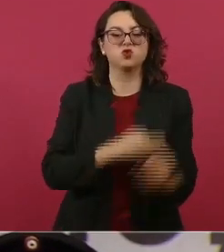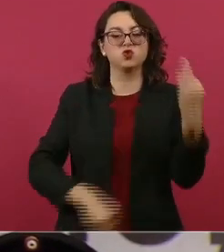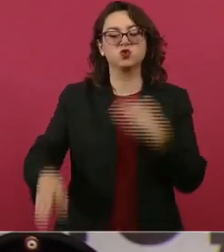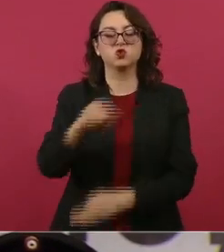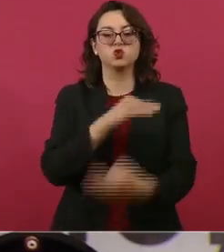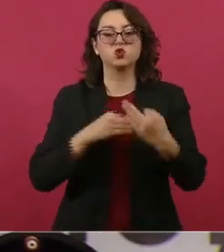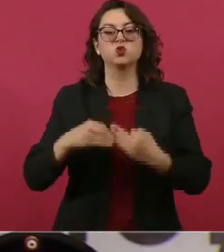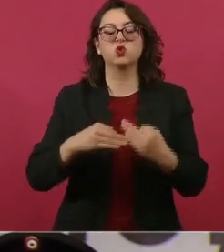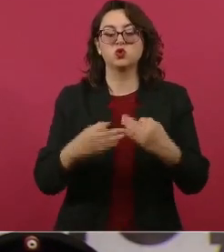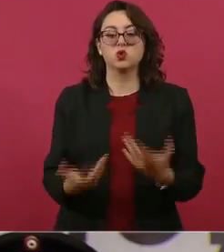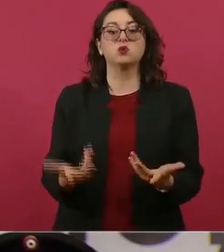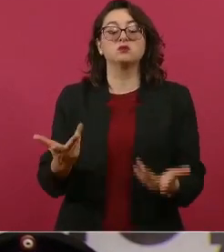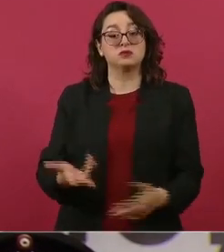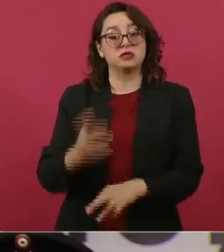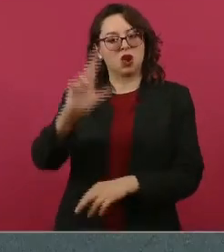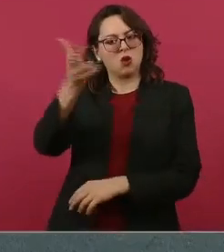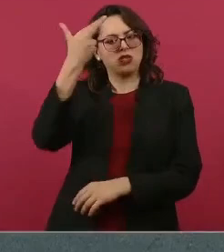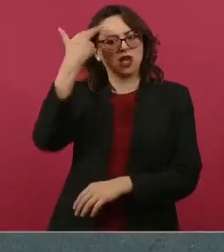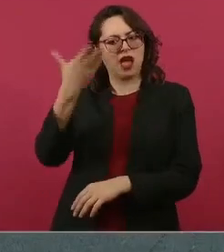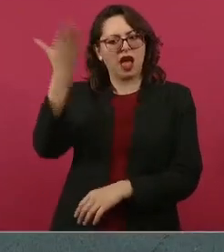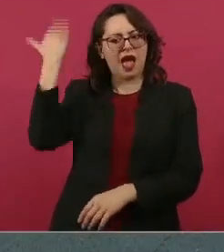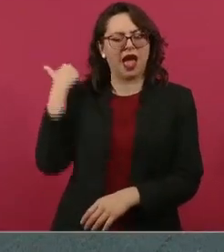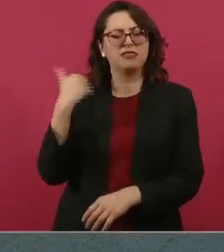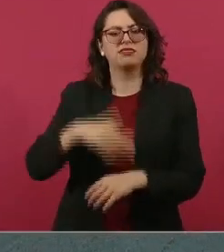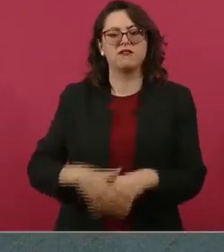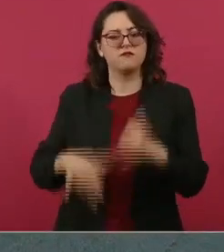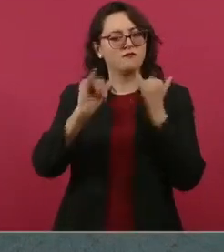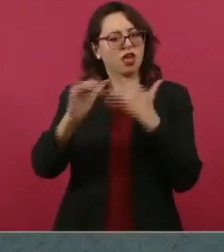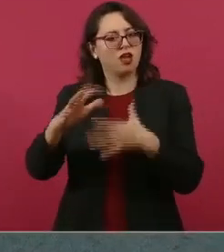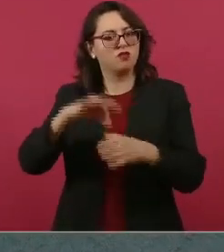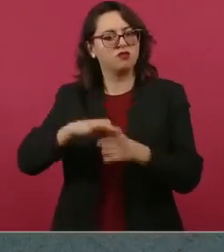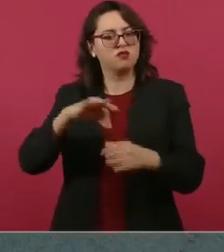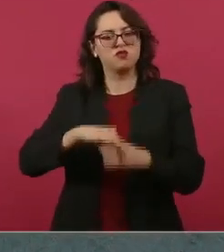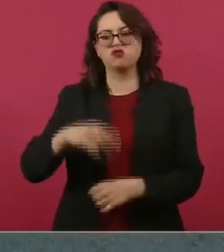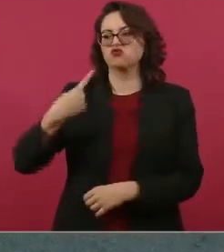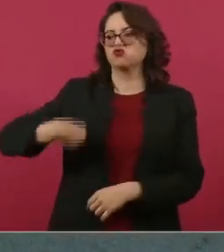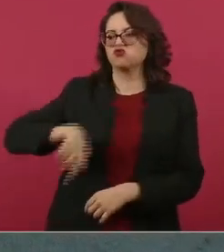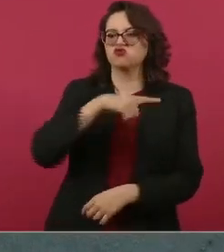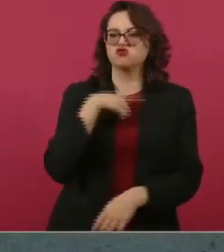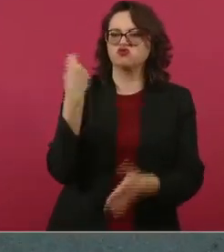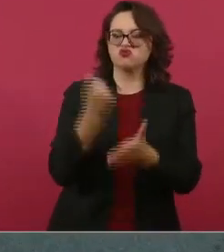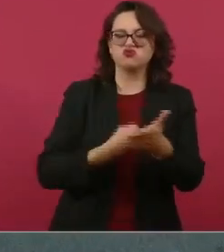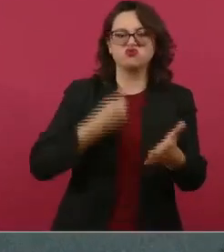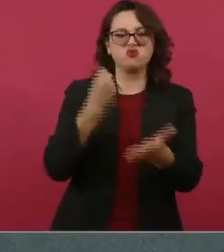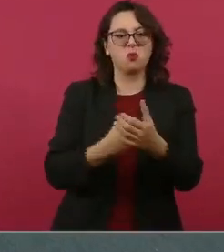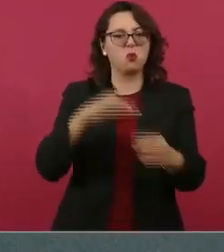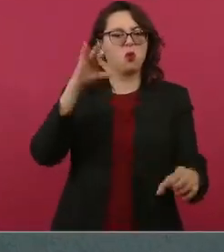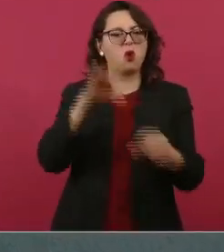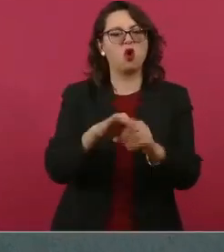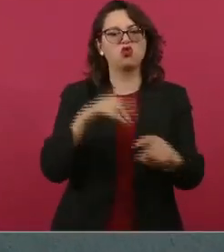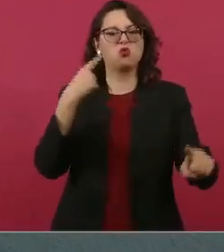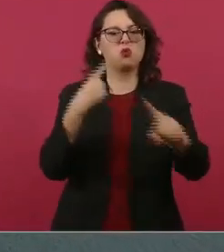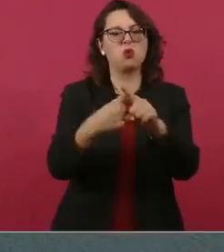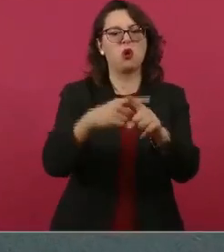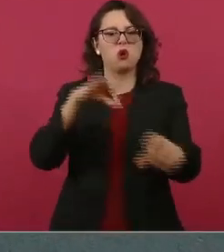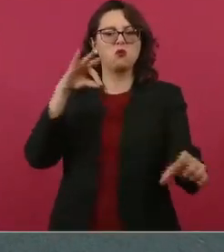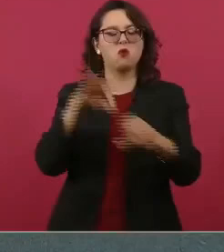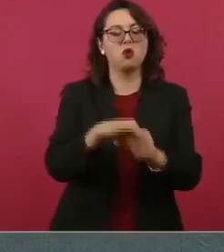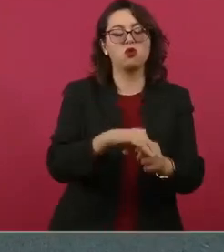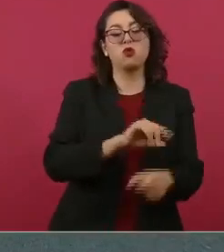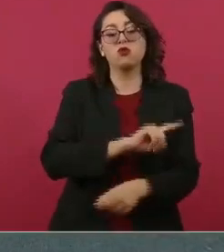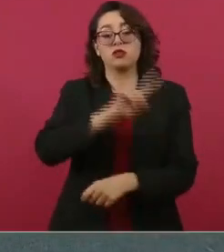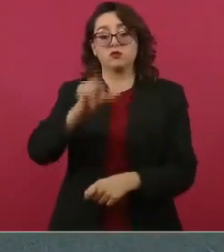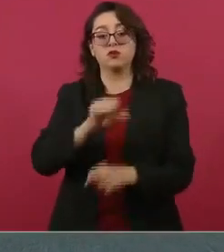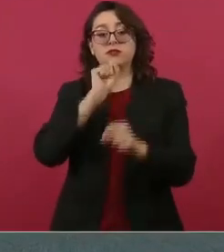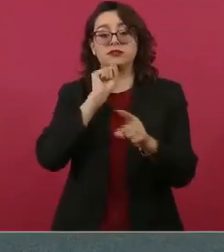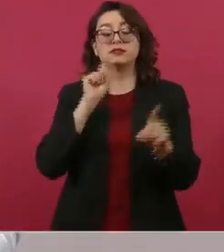del voto por voto y de las adelitas por la defensa del petróleo. Desde la protesta de